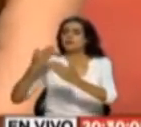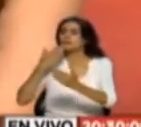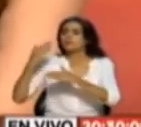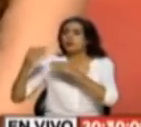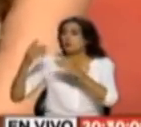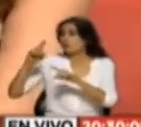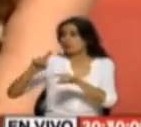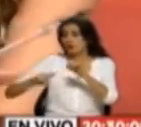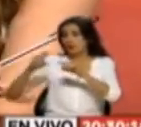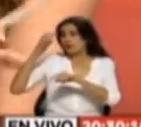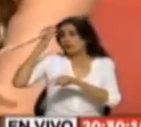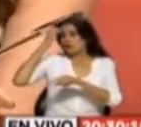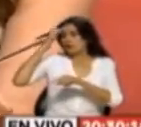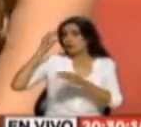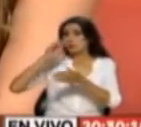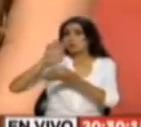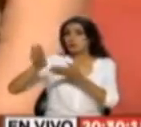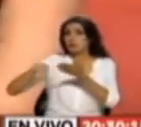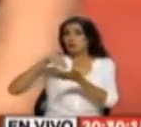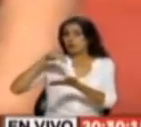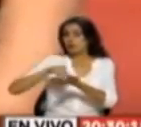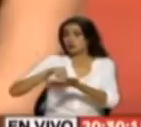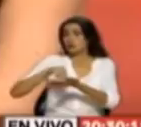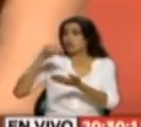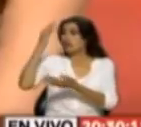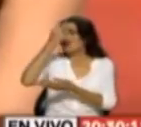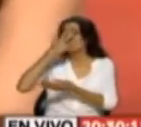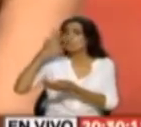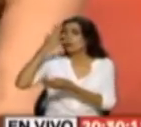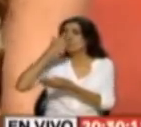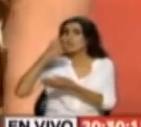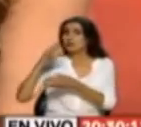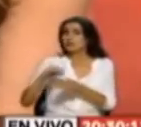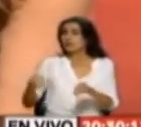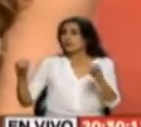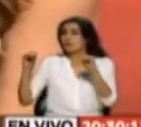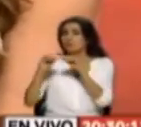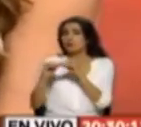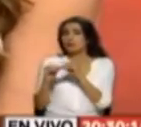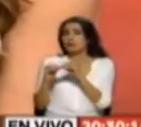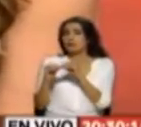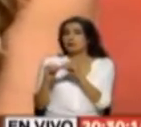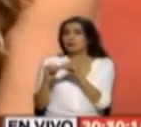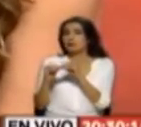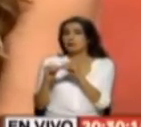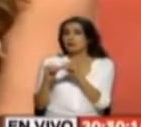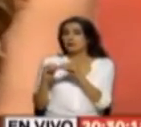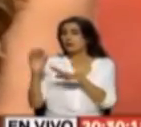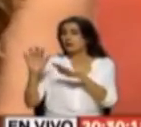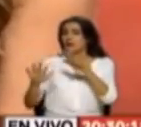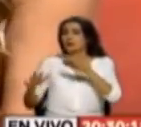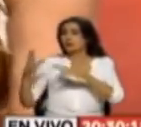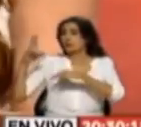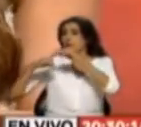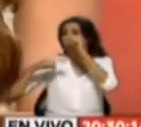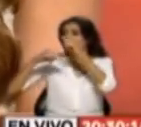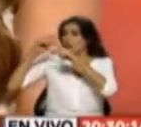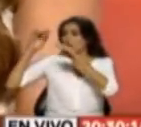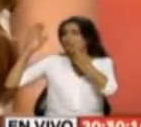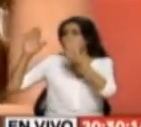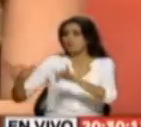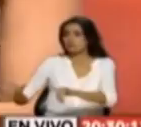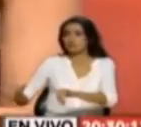una preocupación, por ejemplo, desde Manabí y desde Esmeraldas, las provincias más afectadas por este terremoto, sobre obras que estaban